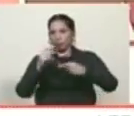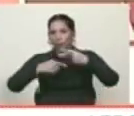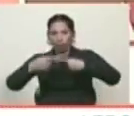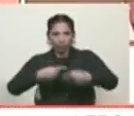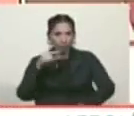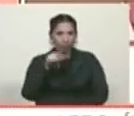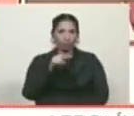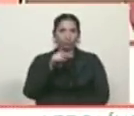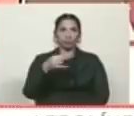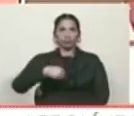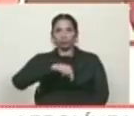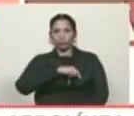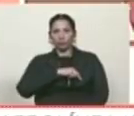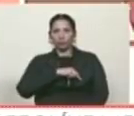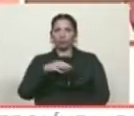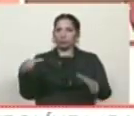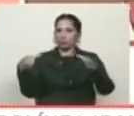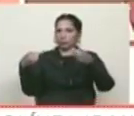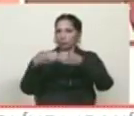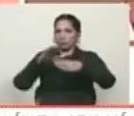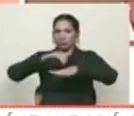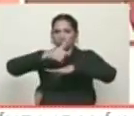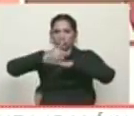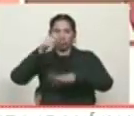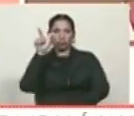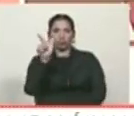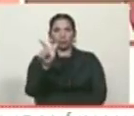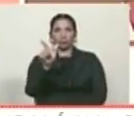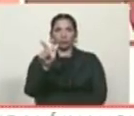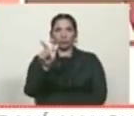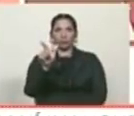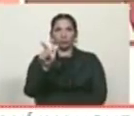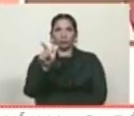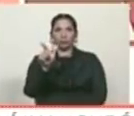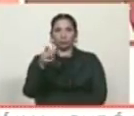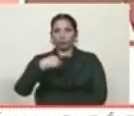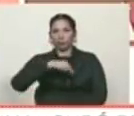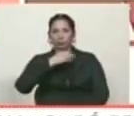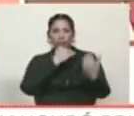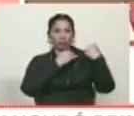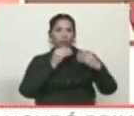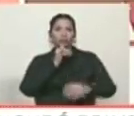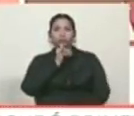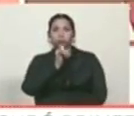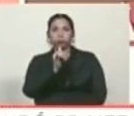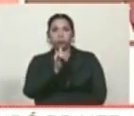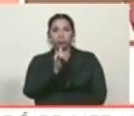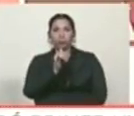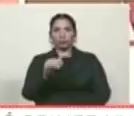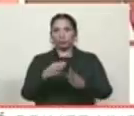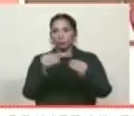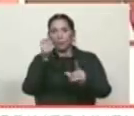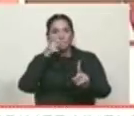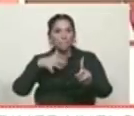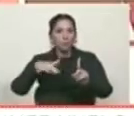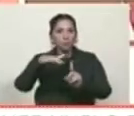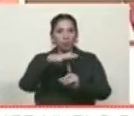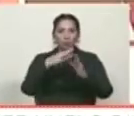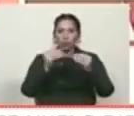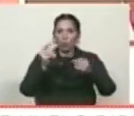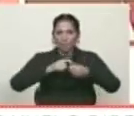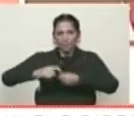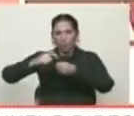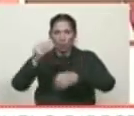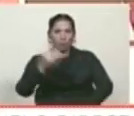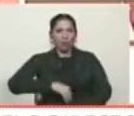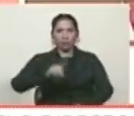se reúne nuestra dirección nacional del Partido Socialista Unido de Venezuela. Nos corresponde, bueno, informar a todo nuestro pueblo, a toda la militancia, más de 6